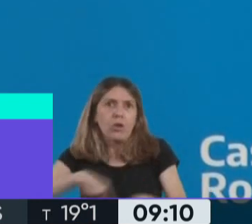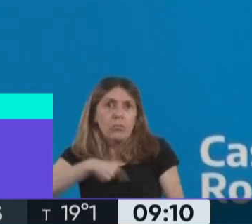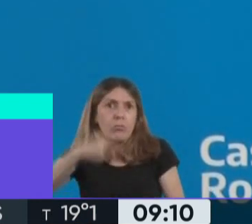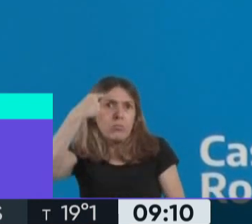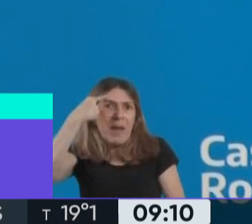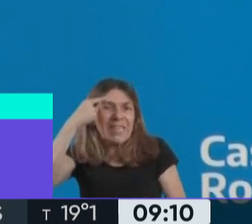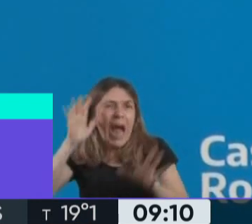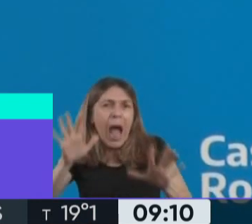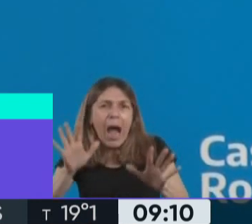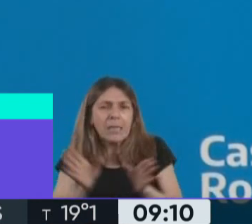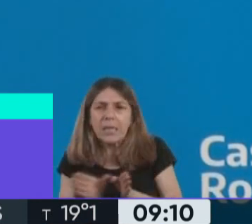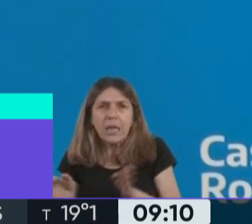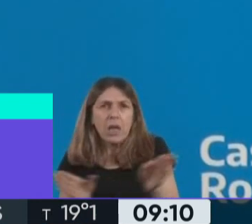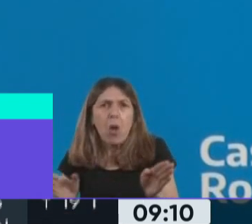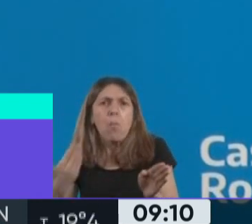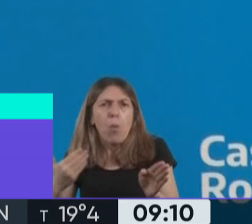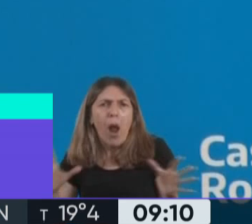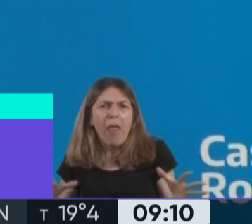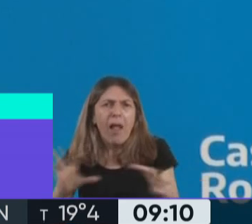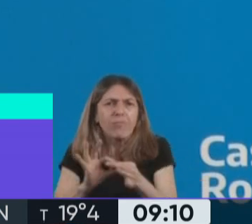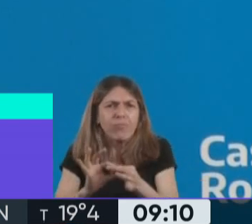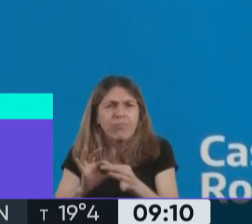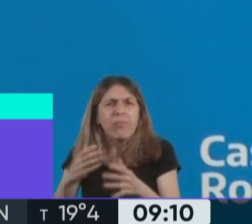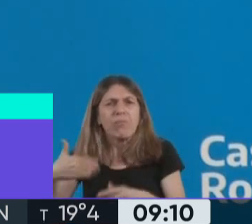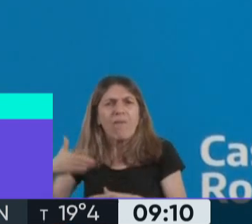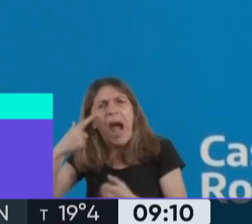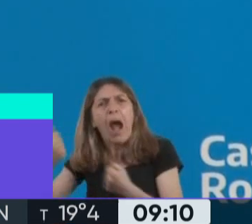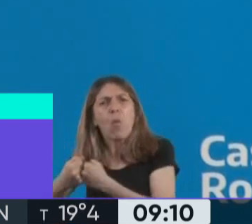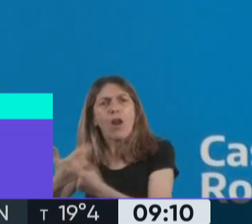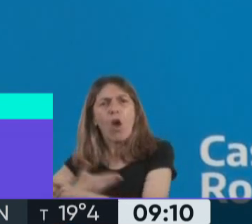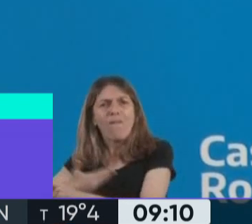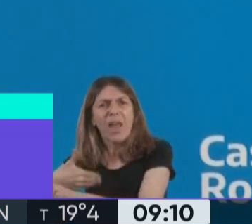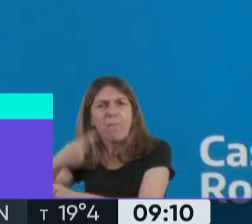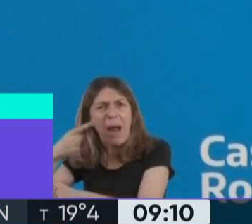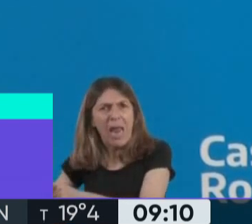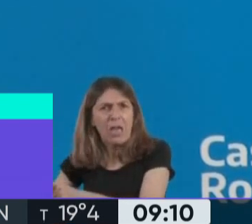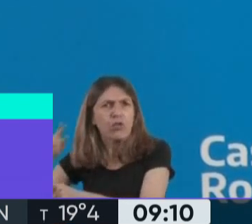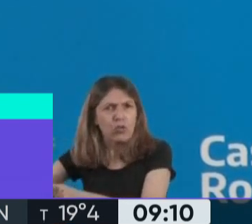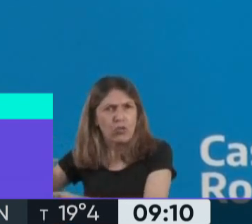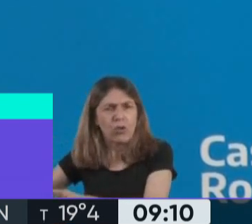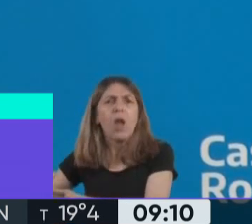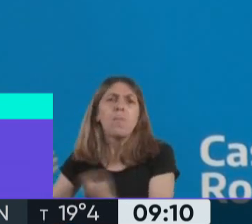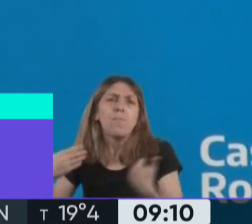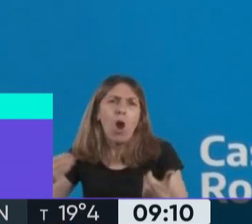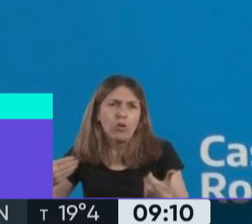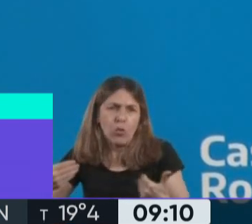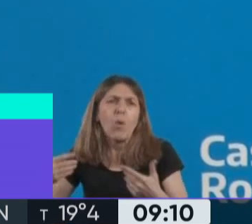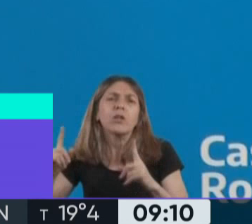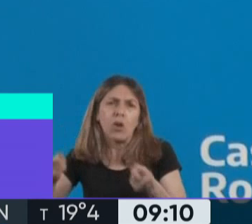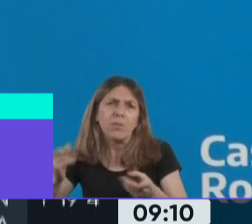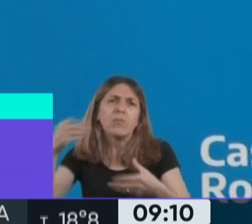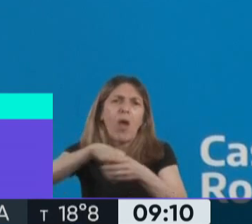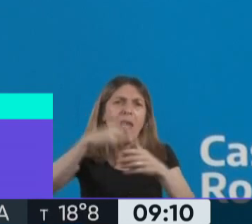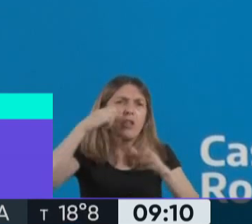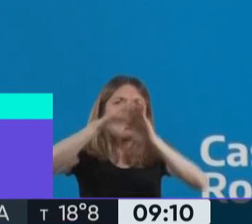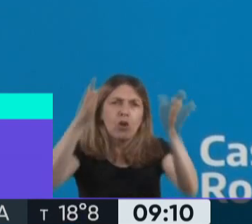cual estamos pensando que van a concluir las negociaciones con el Fondo Monetario, que serán motivo también, por supuesto, de debate en el